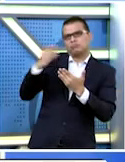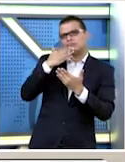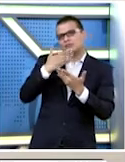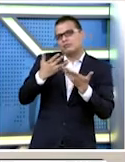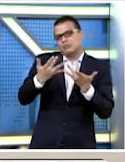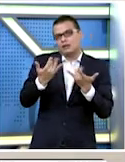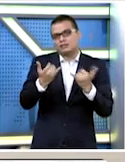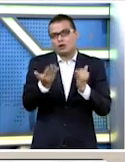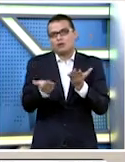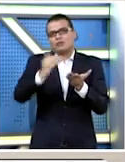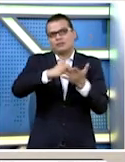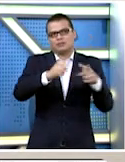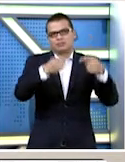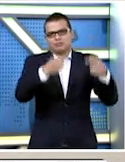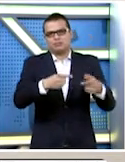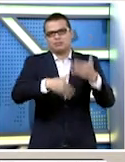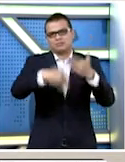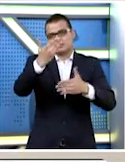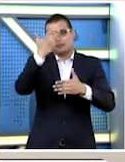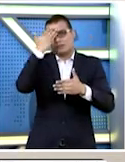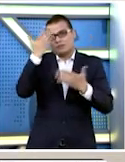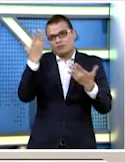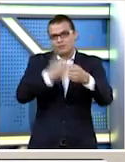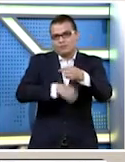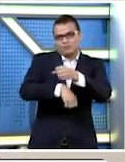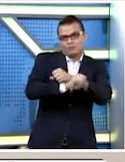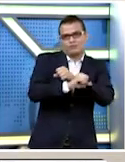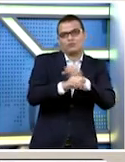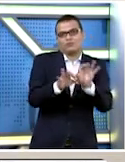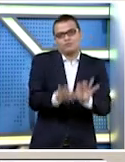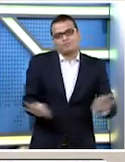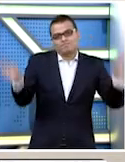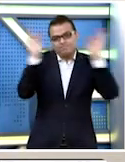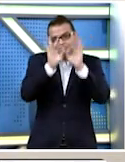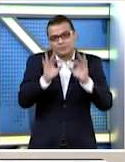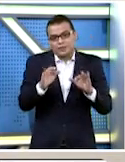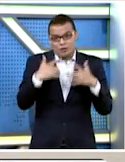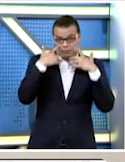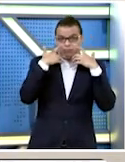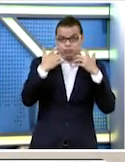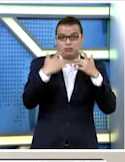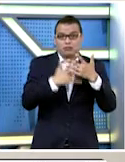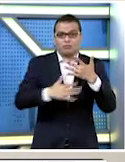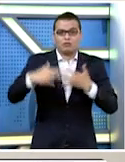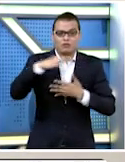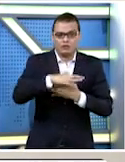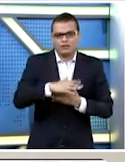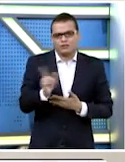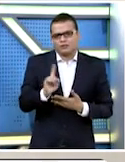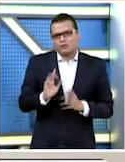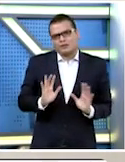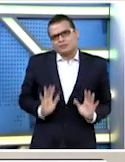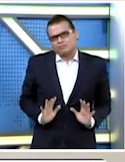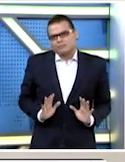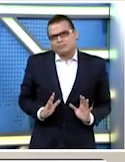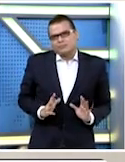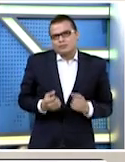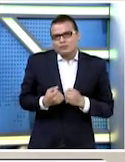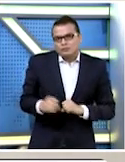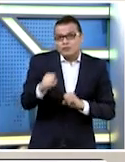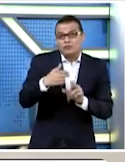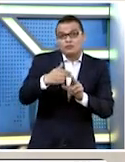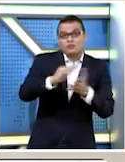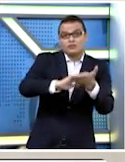liga. Obviamente que fútbol es importante, pero no es lo más importante, entonces tratar de que se